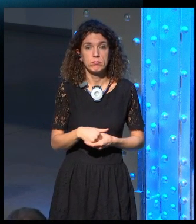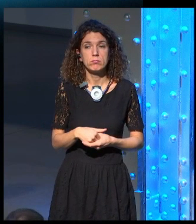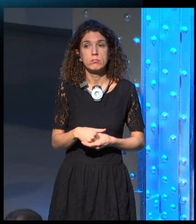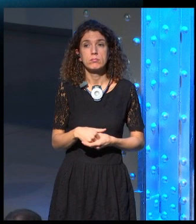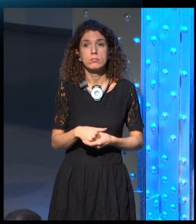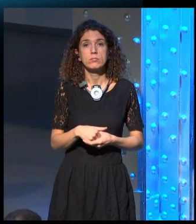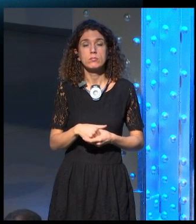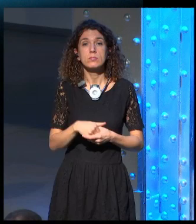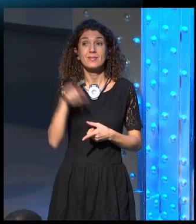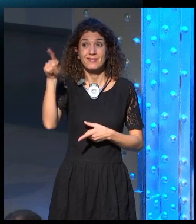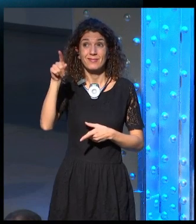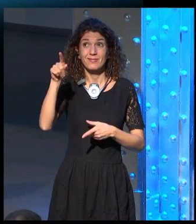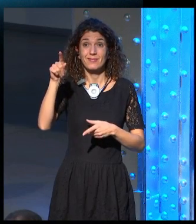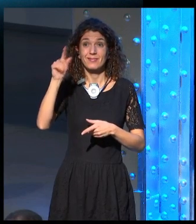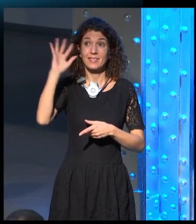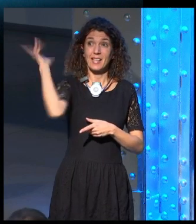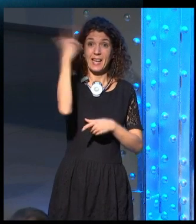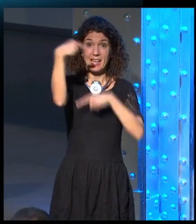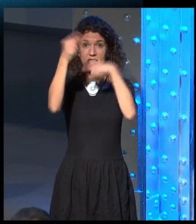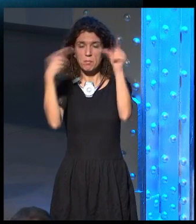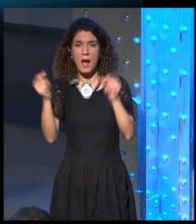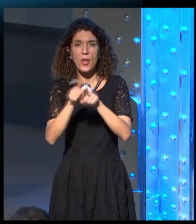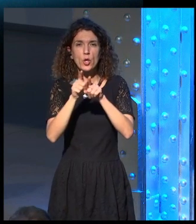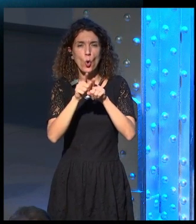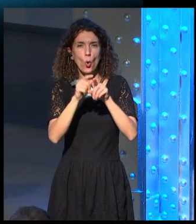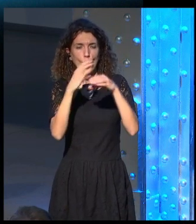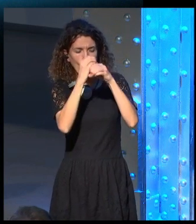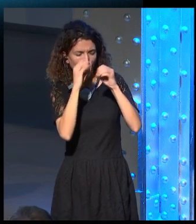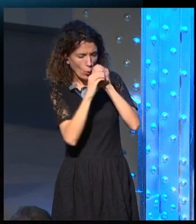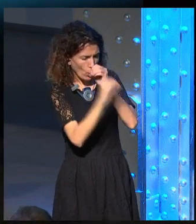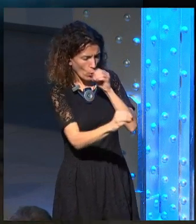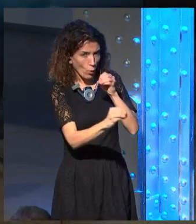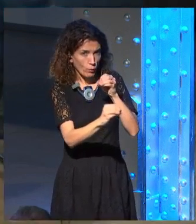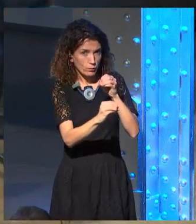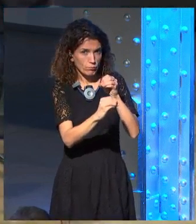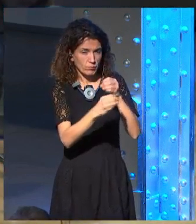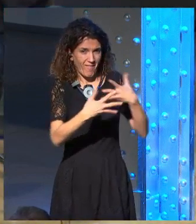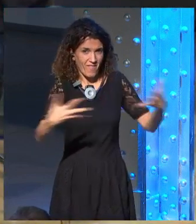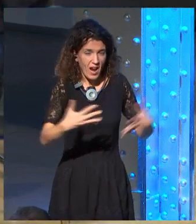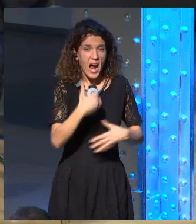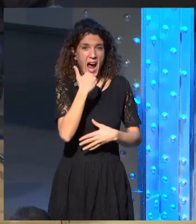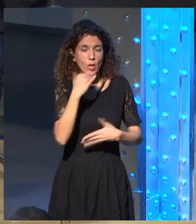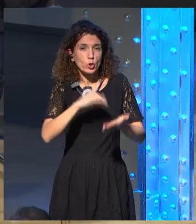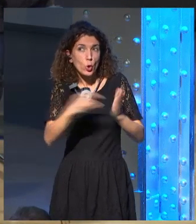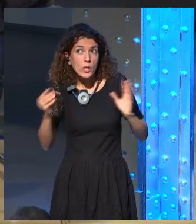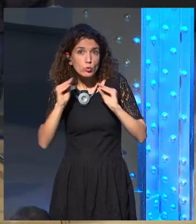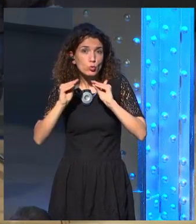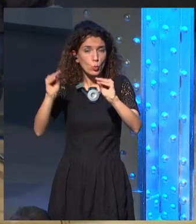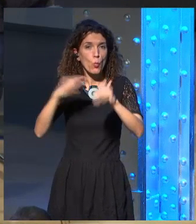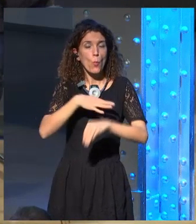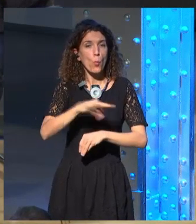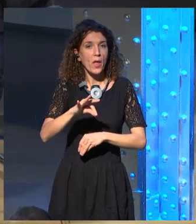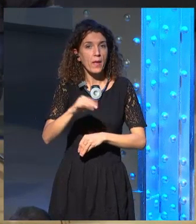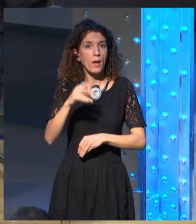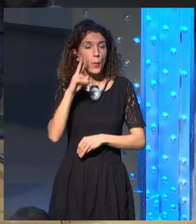Desde allí, con una lente suficientemente poderosa, con unos prismáticos, con algún tipo de tecnología, se puede